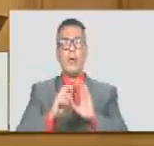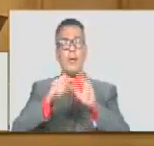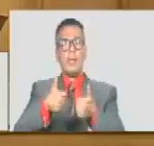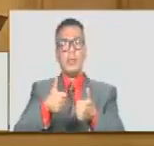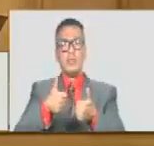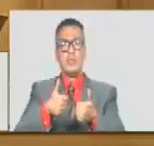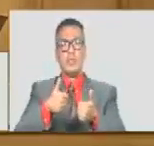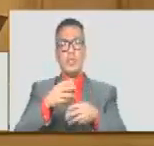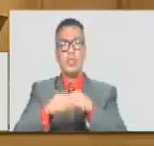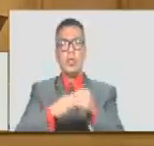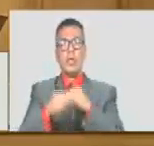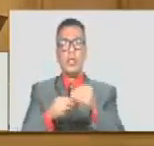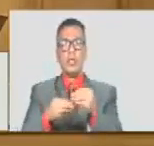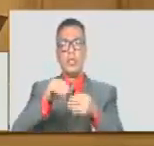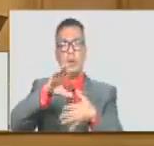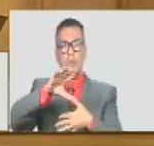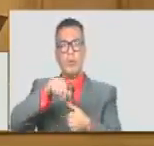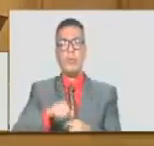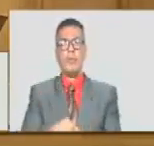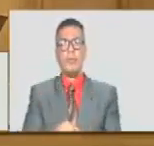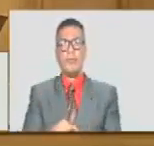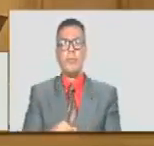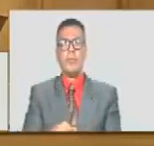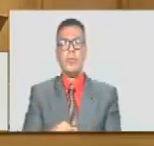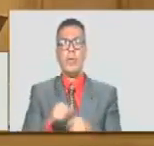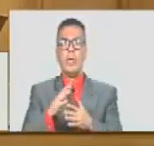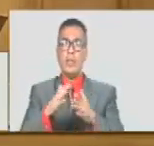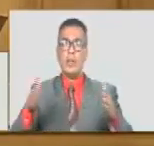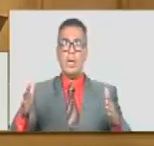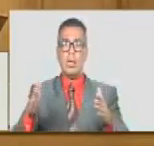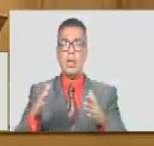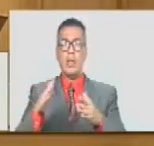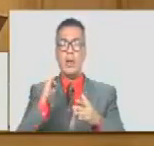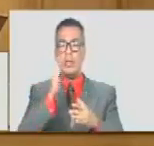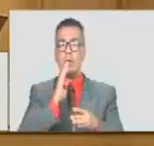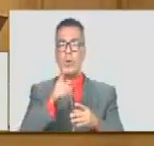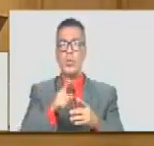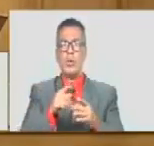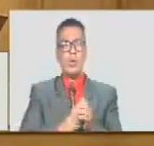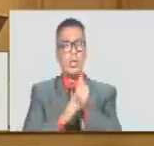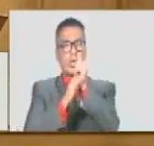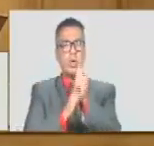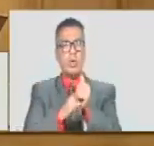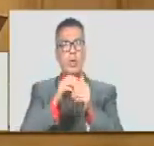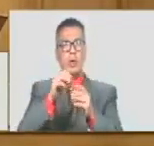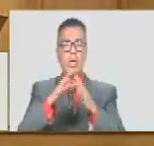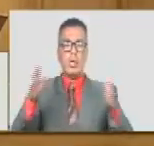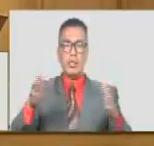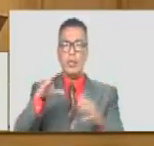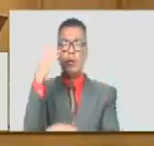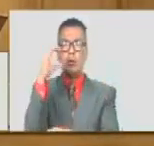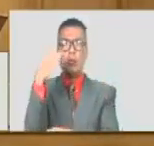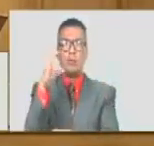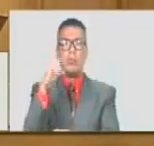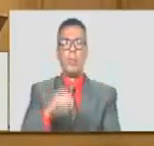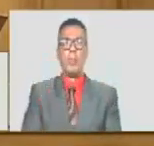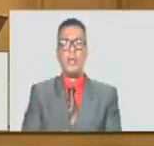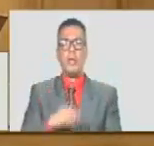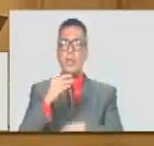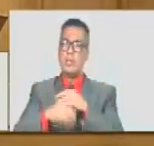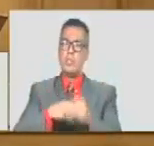la emancipación americana y gran ideólogo del proyecto histórico de la Gran Colombia, que